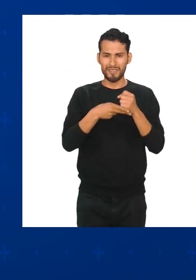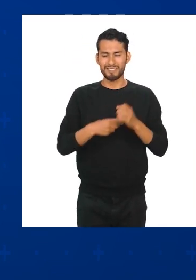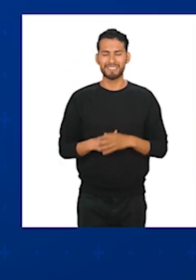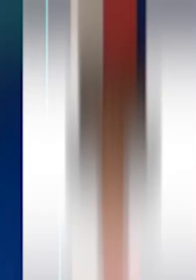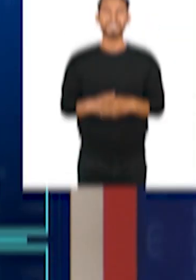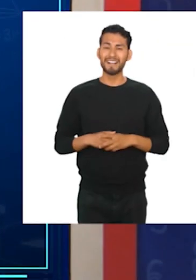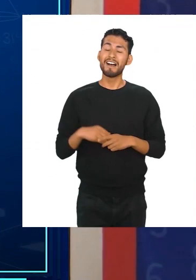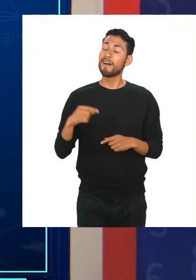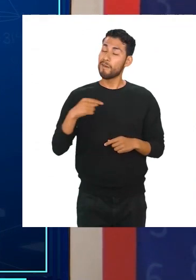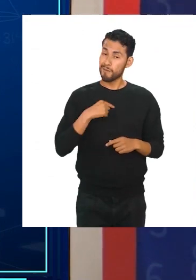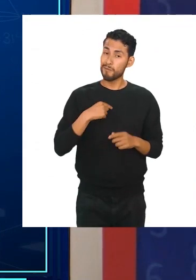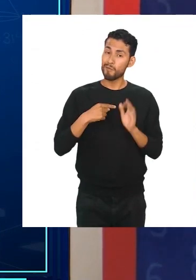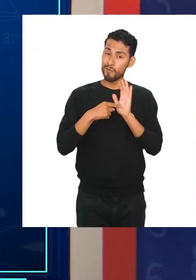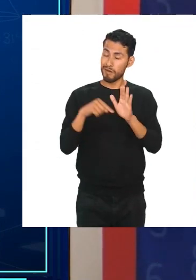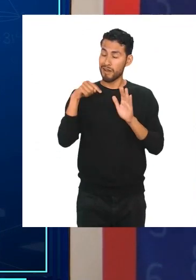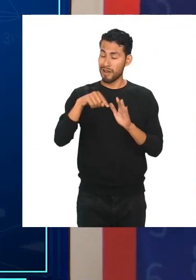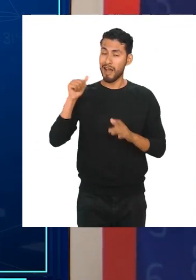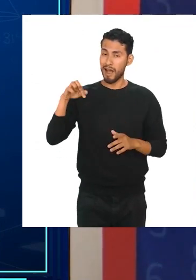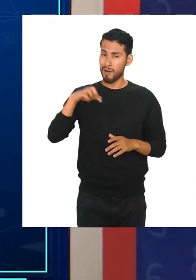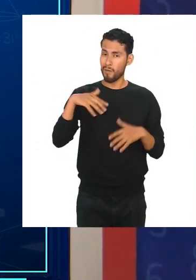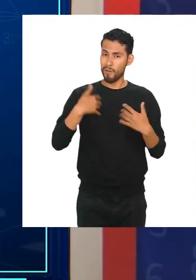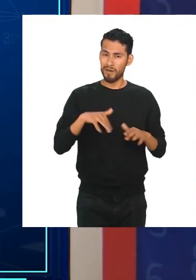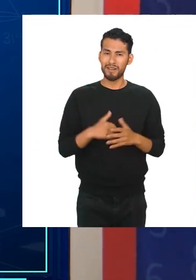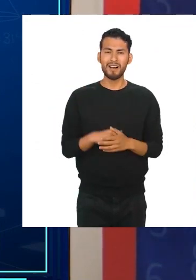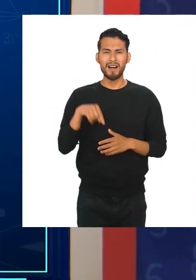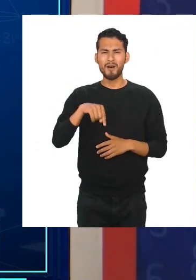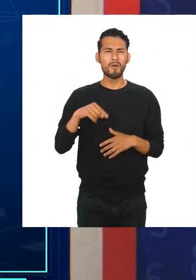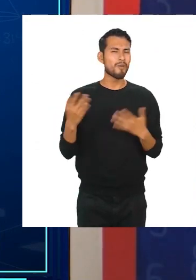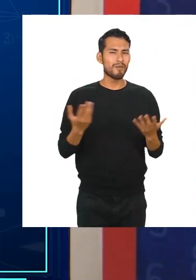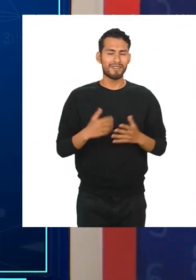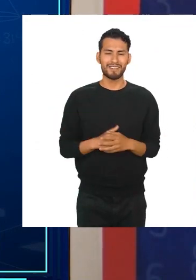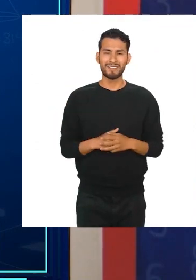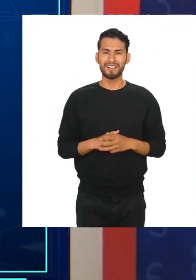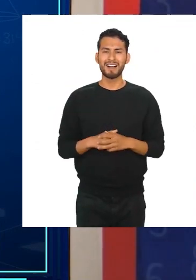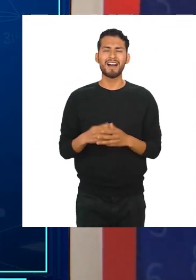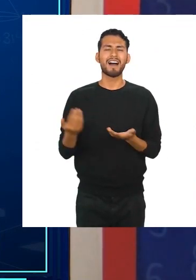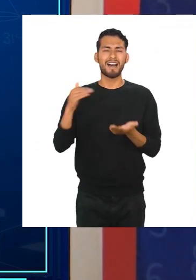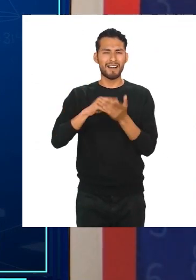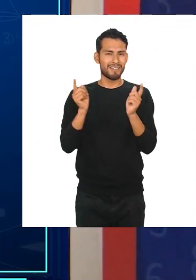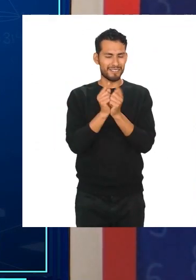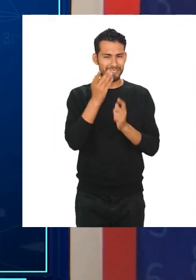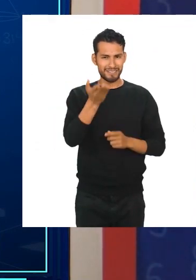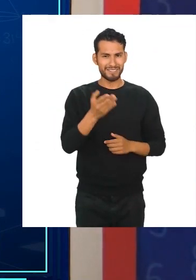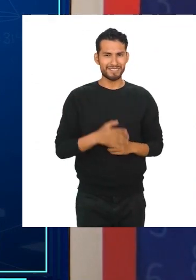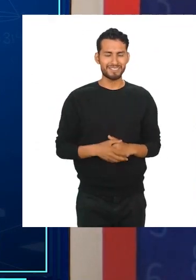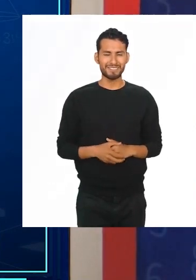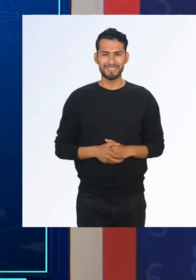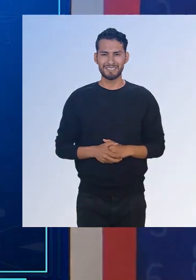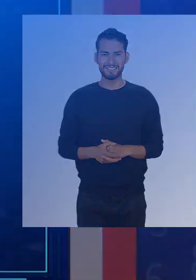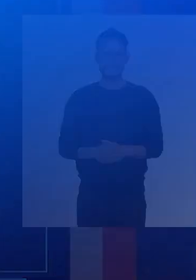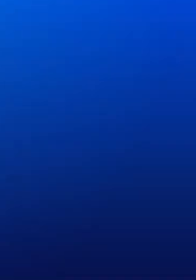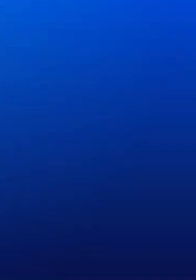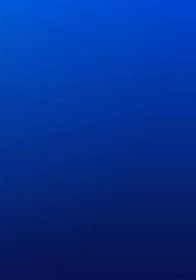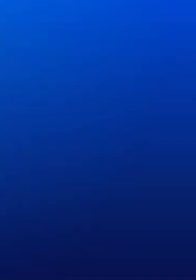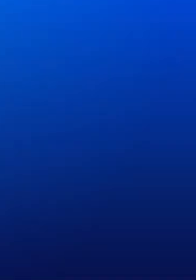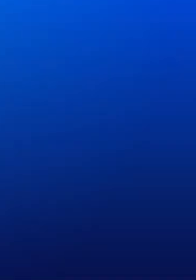dispositivo. Ya les mostré esta genial app. Ahora vamos con Resumiendo.